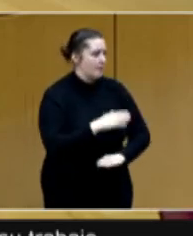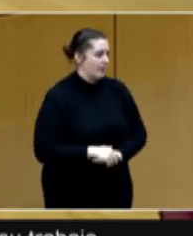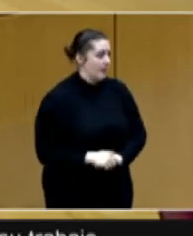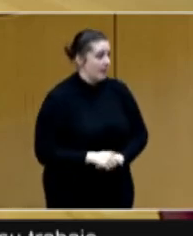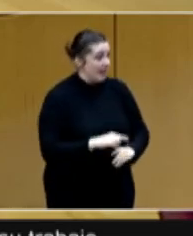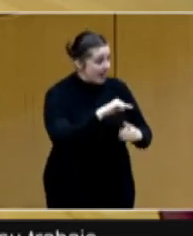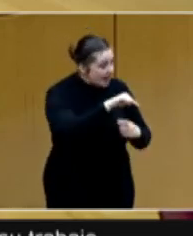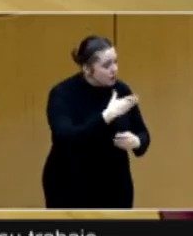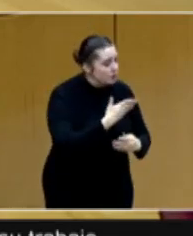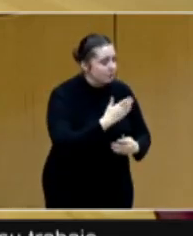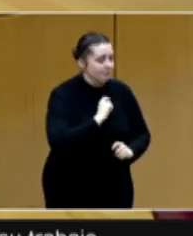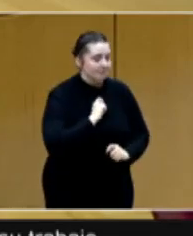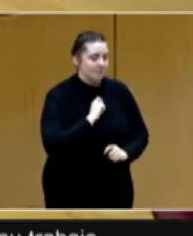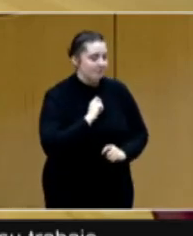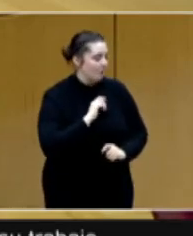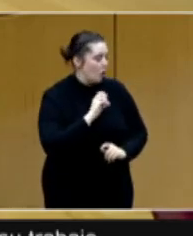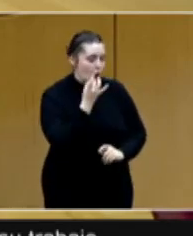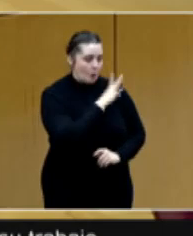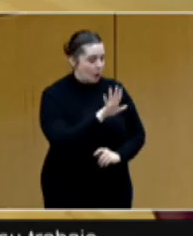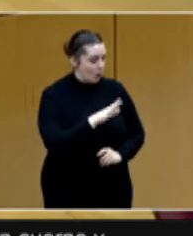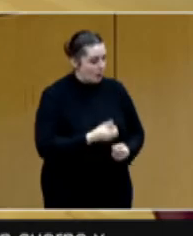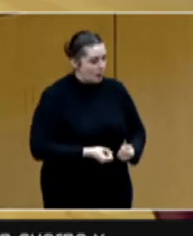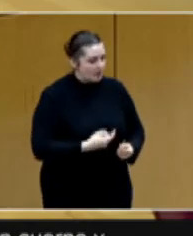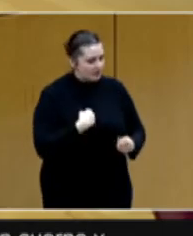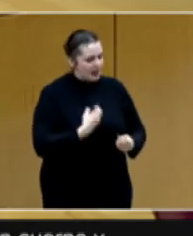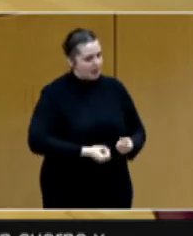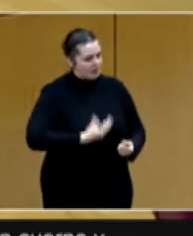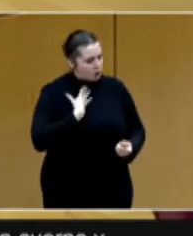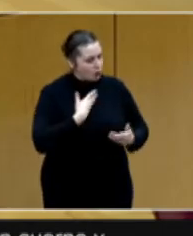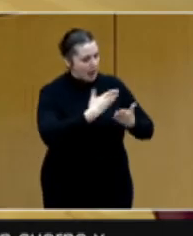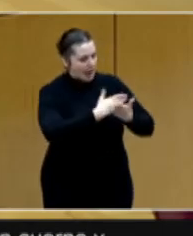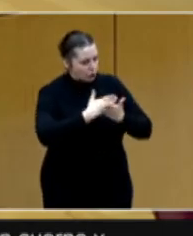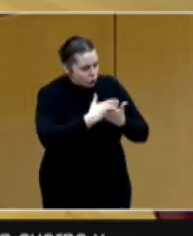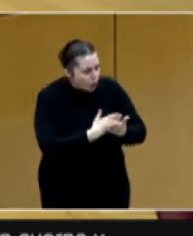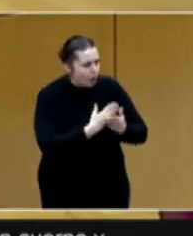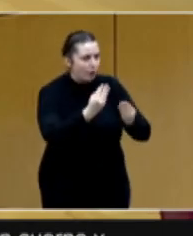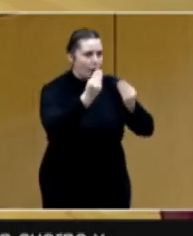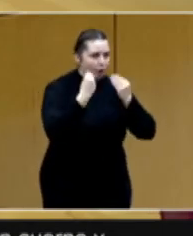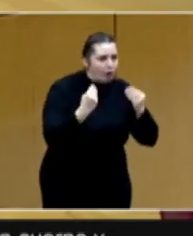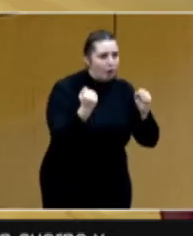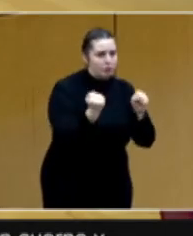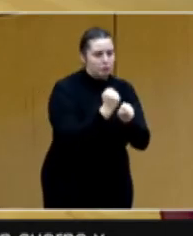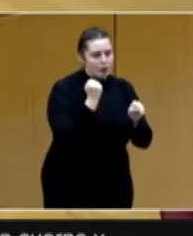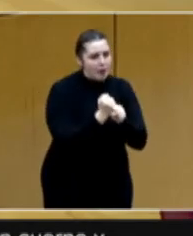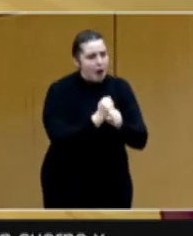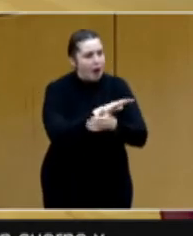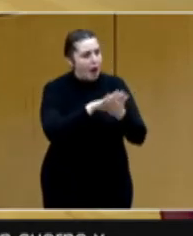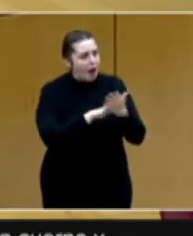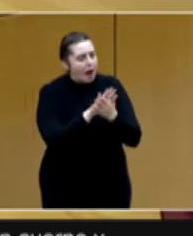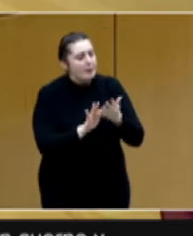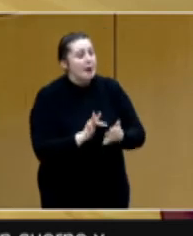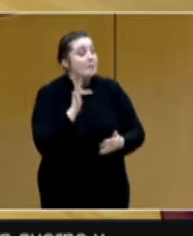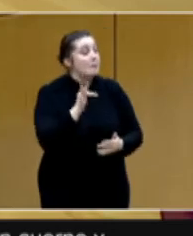mí en lo que más mérito tiene la pasión con la que estudian con la que trabajan con la que hablan y sobre todo